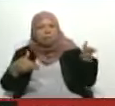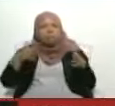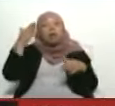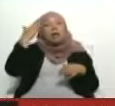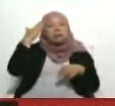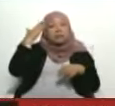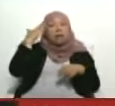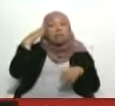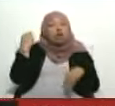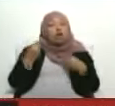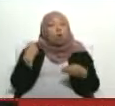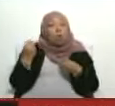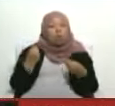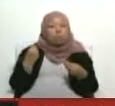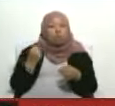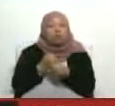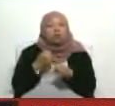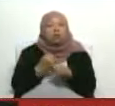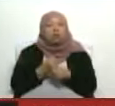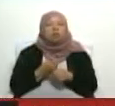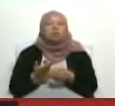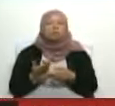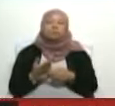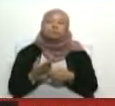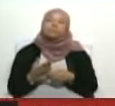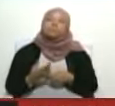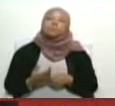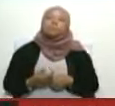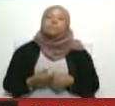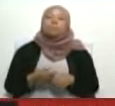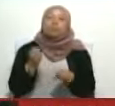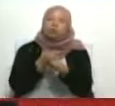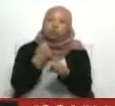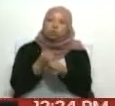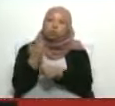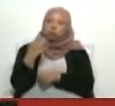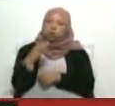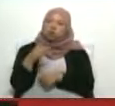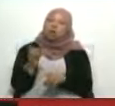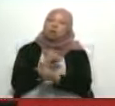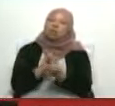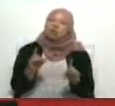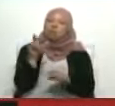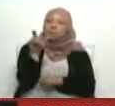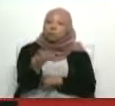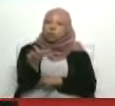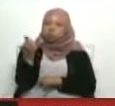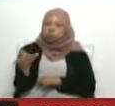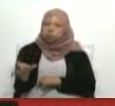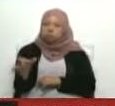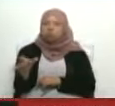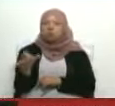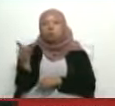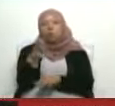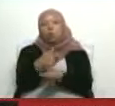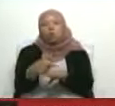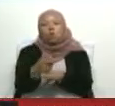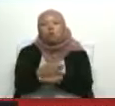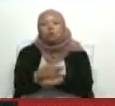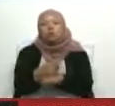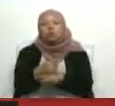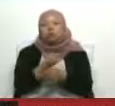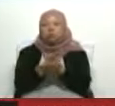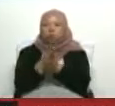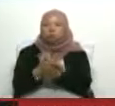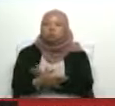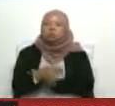eso fuese un trabajo, matar, herir a ciudadanos indefensos. Durante el gobierno de Duque fue